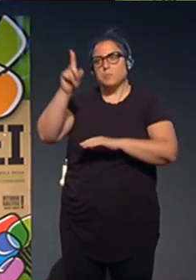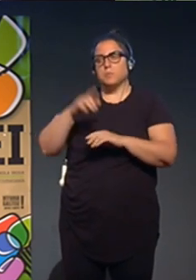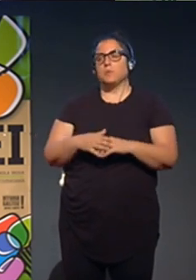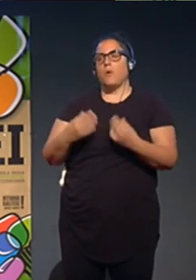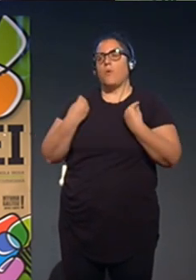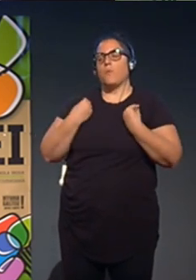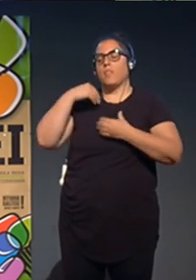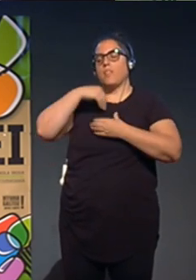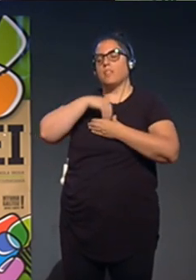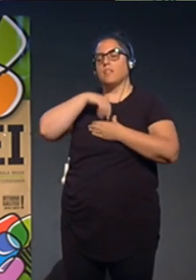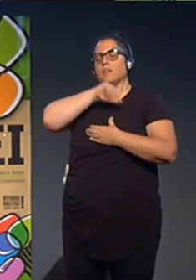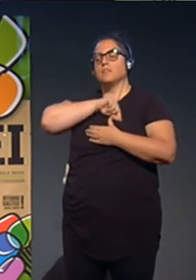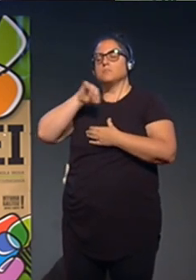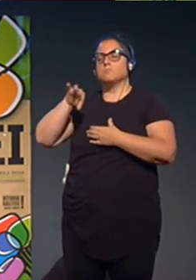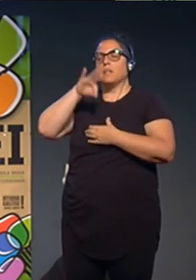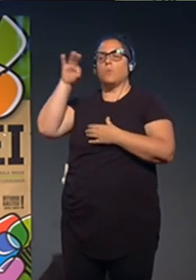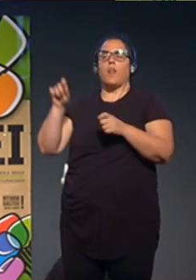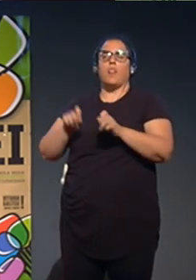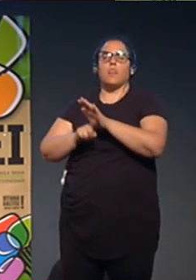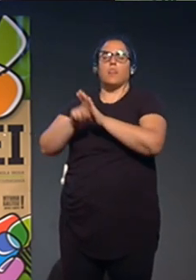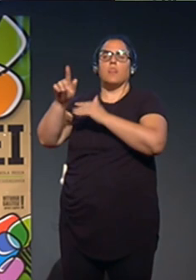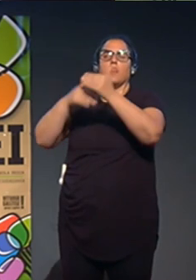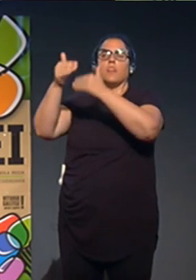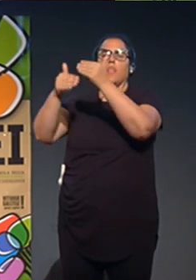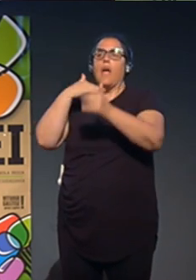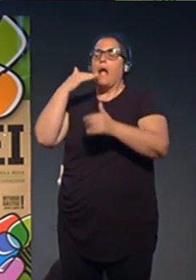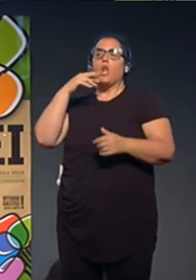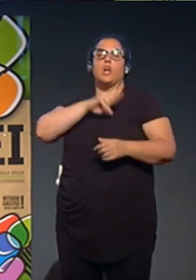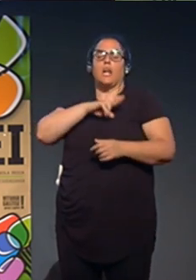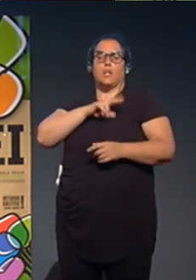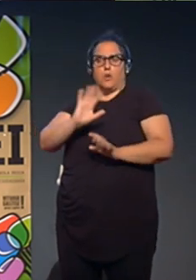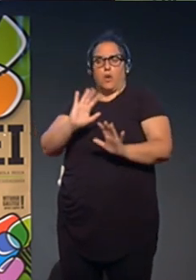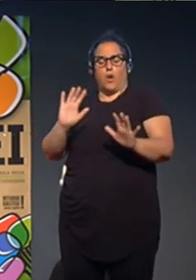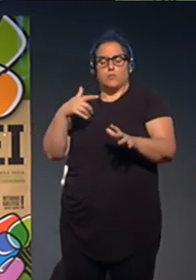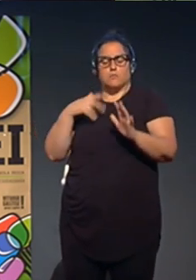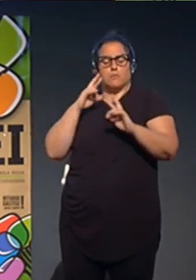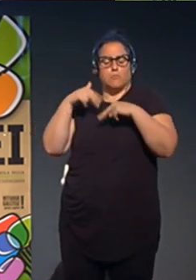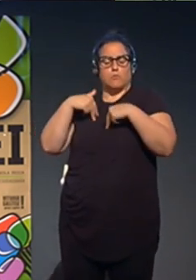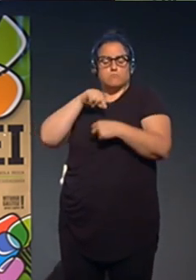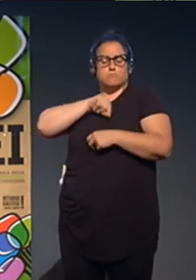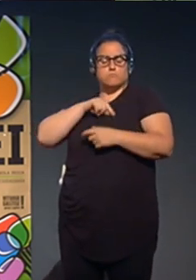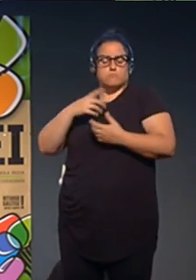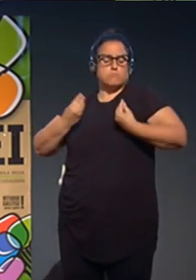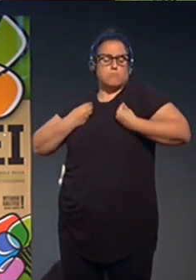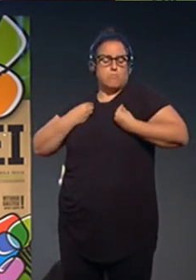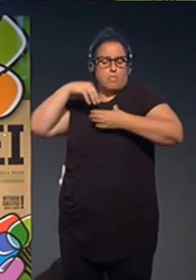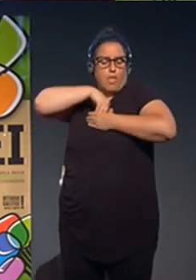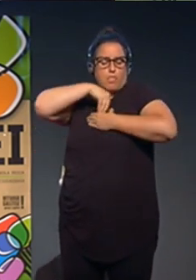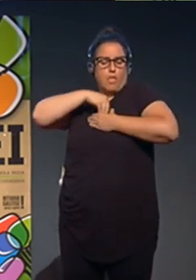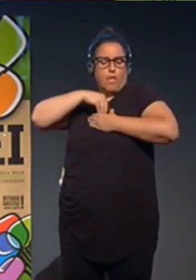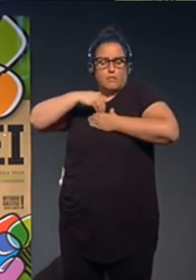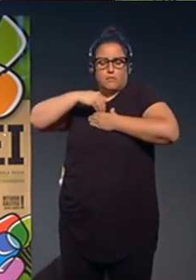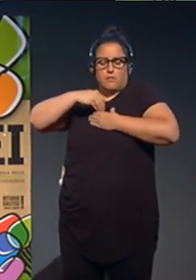interior en espiritualidad si queréis no con connotaciones religiosas sino espiritualidad la vida que tienes dentro